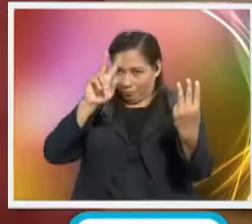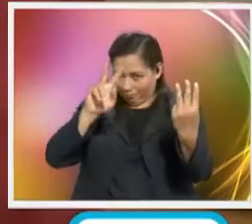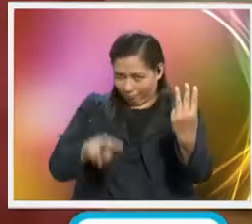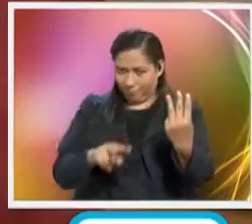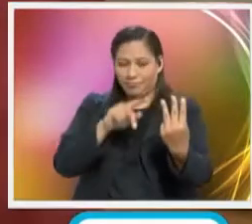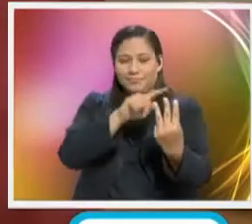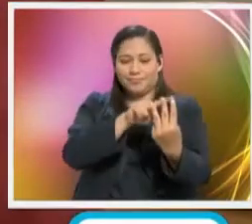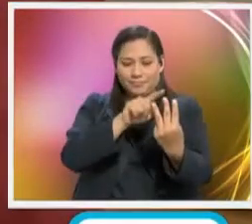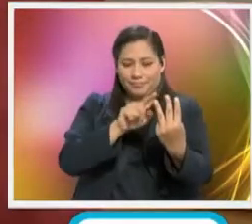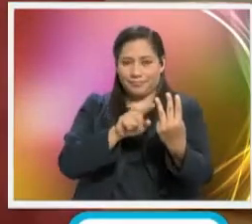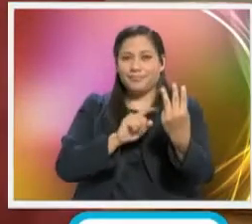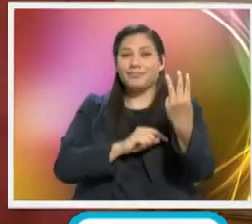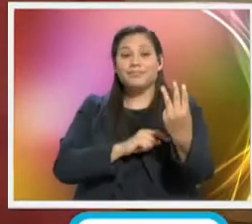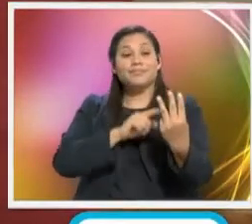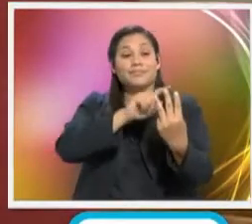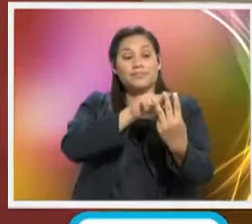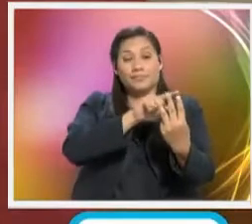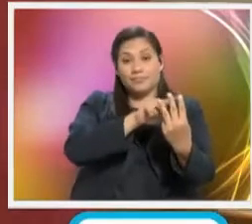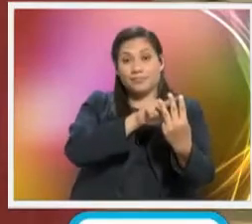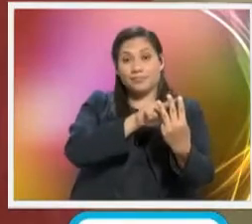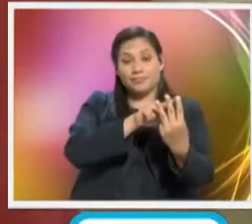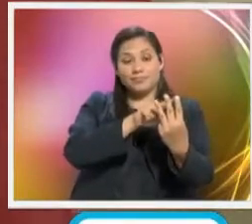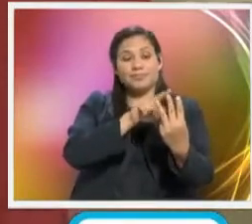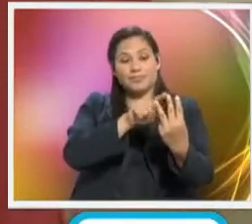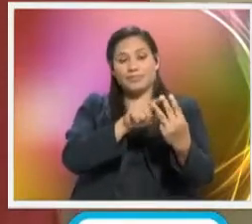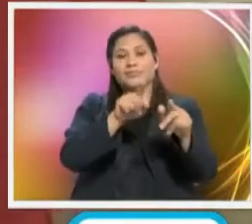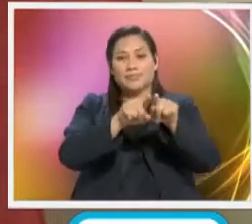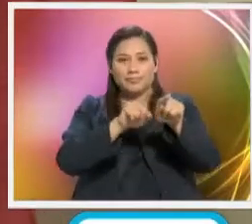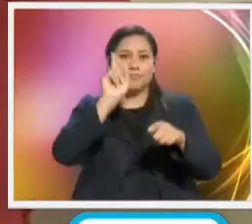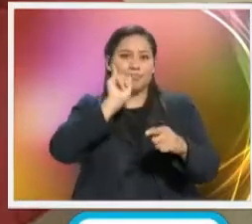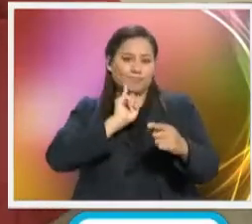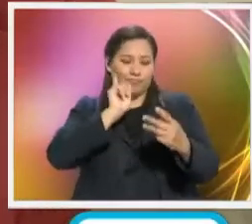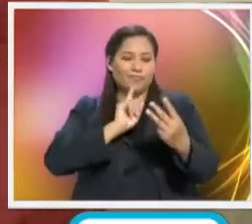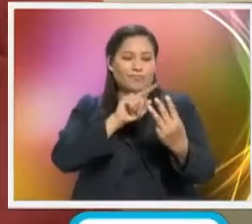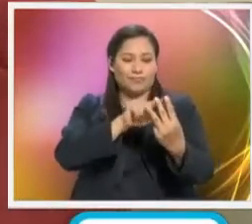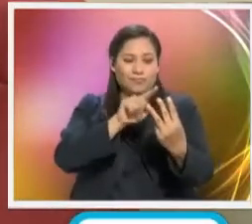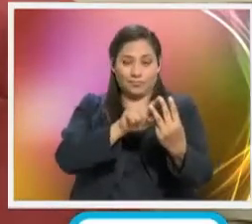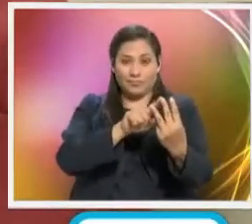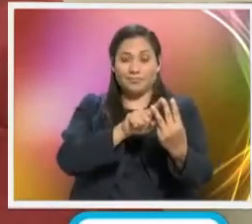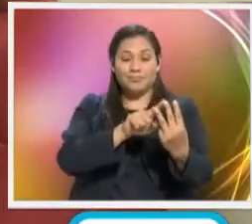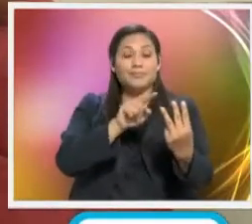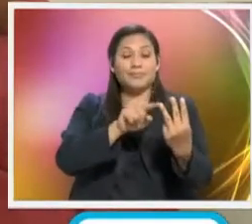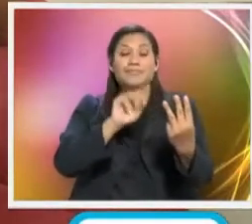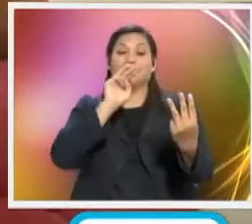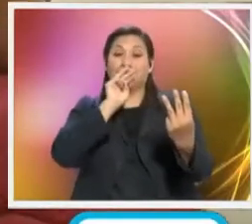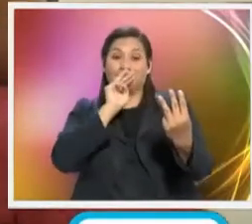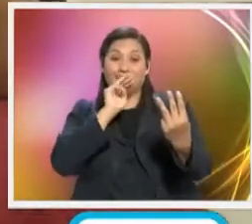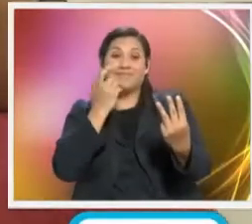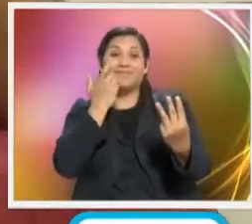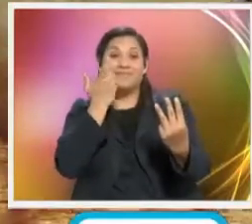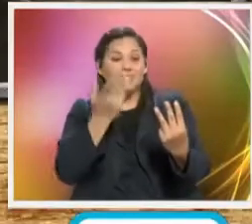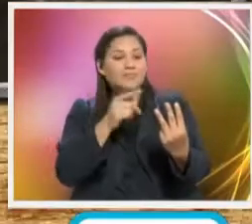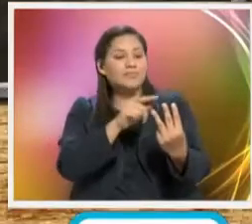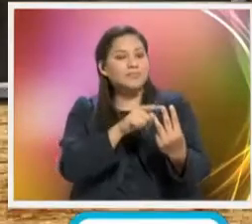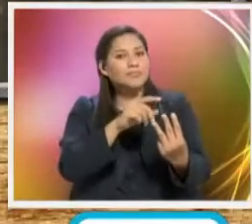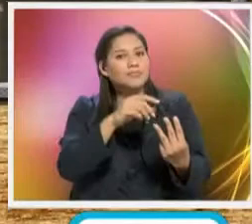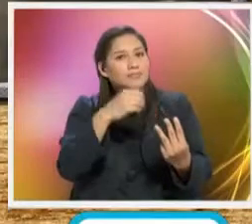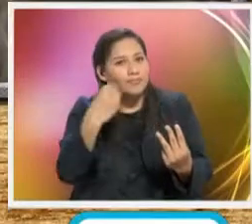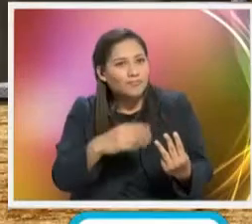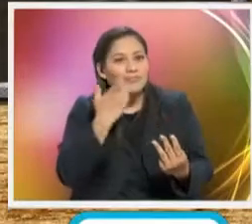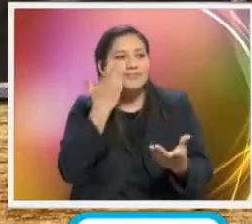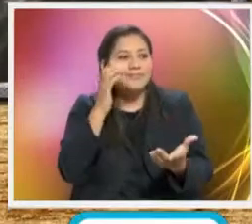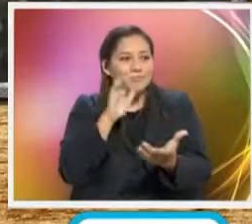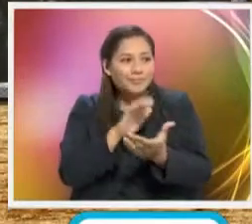lado tenemos a un par de hermanas a las cuales su madre quiere casar de la mejor